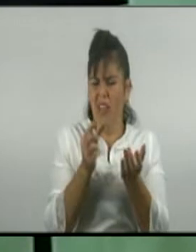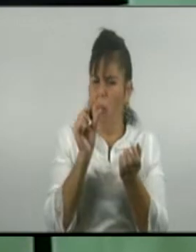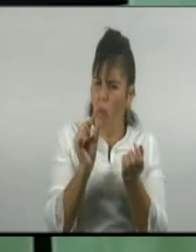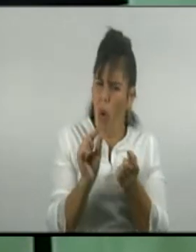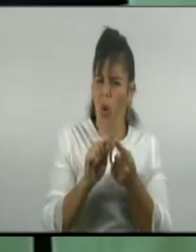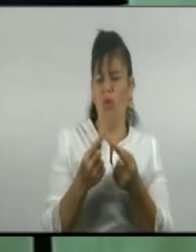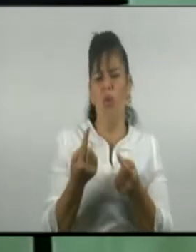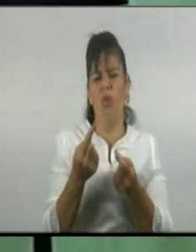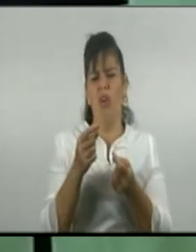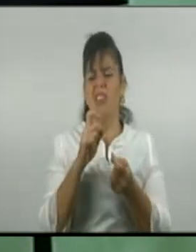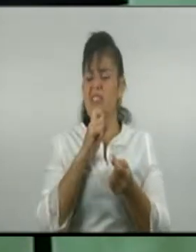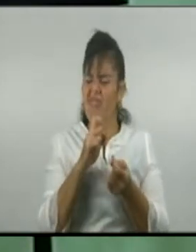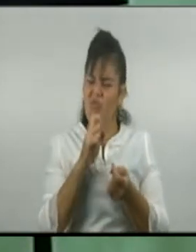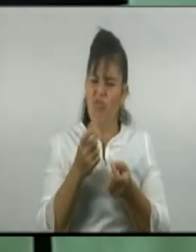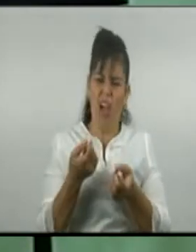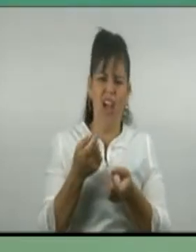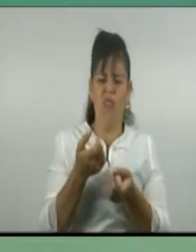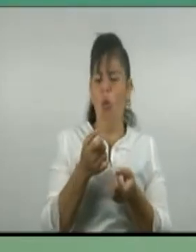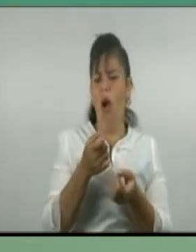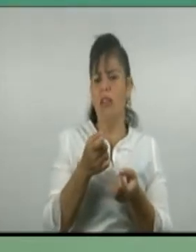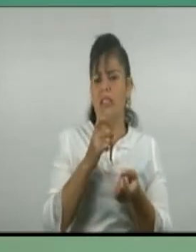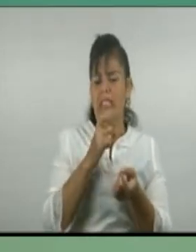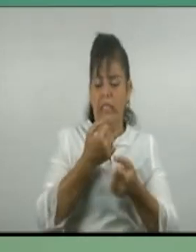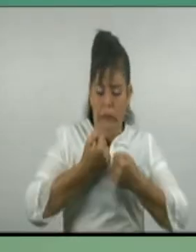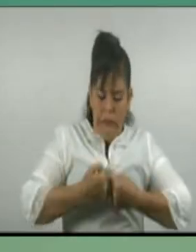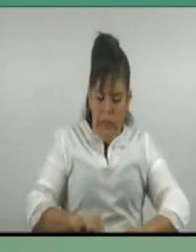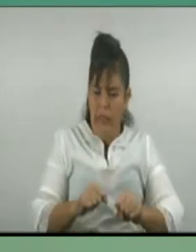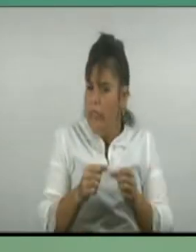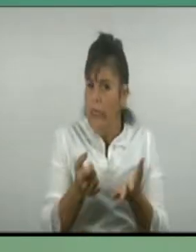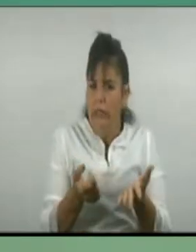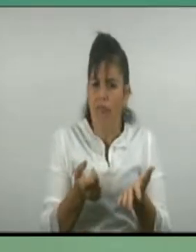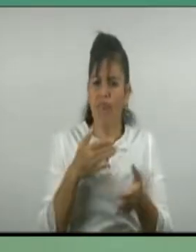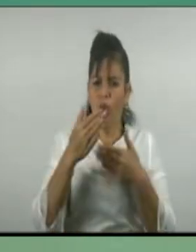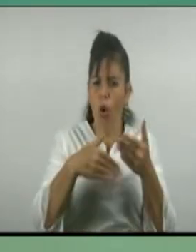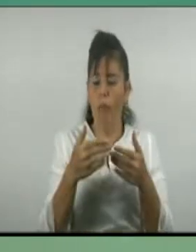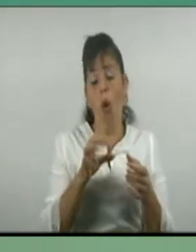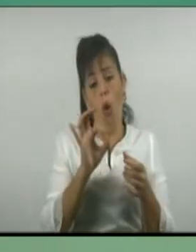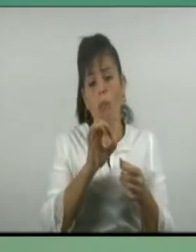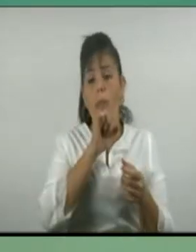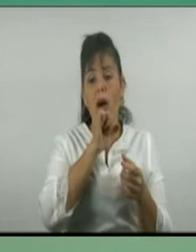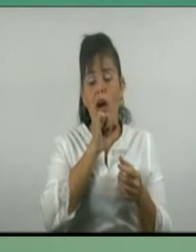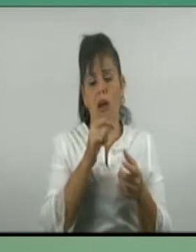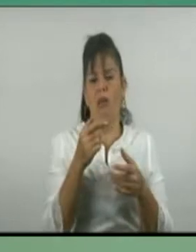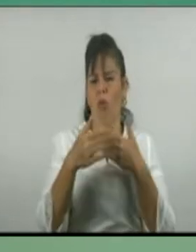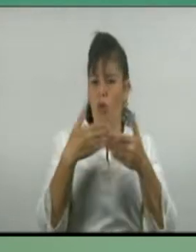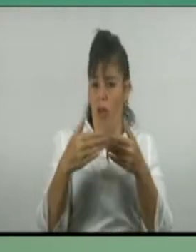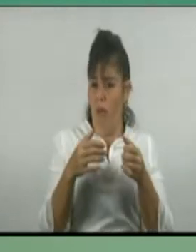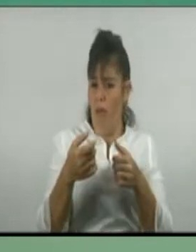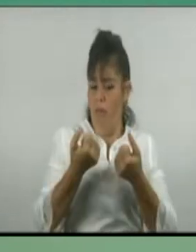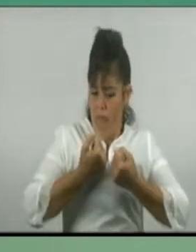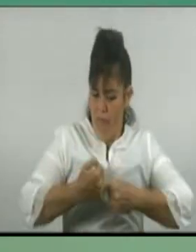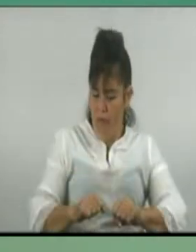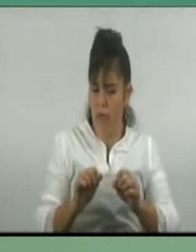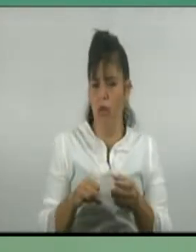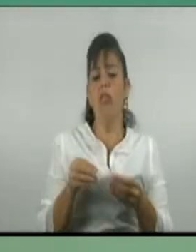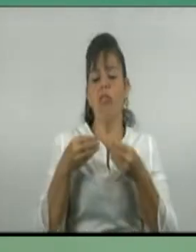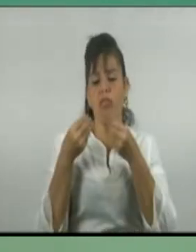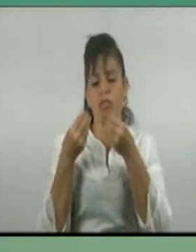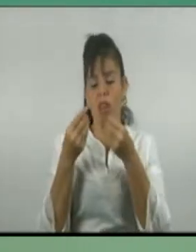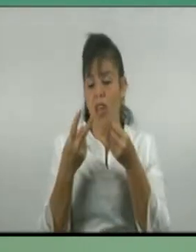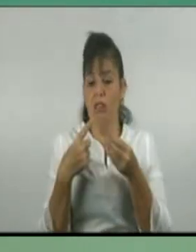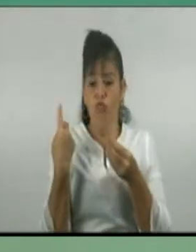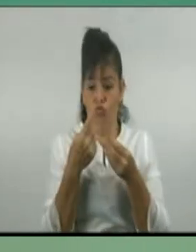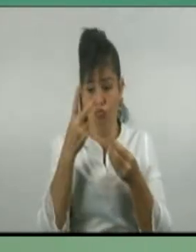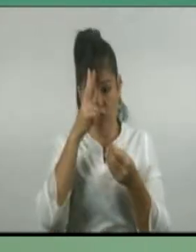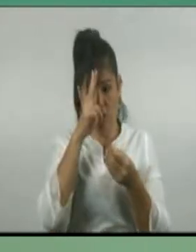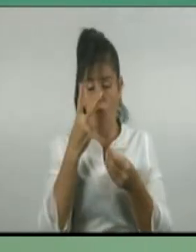que no es posible que la madre haya tenido alguna dificultad durante el parto y que se le brinda la vigilancia al niño